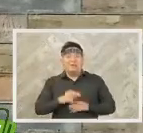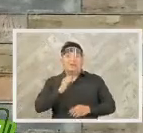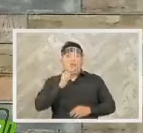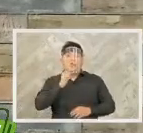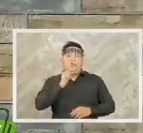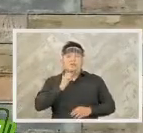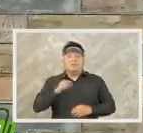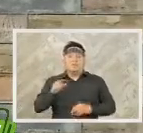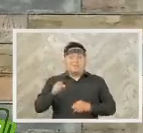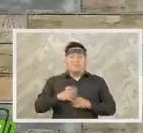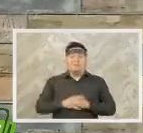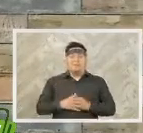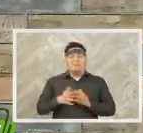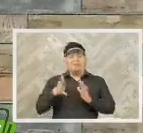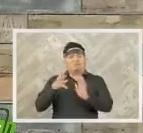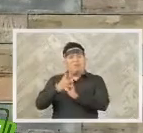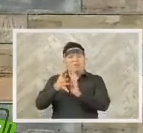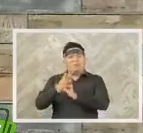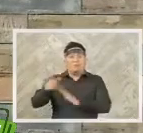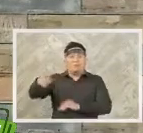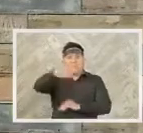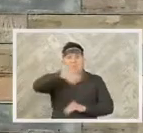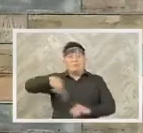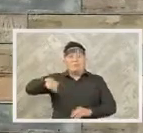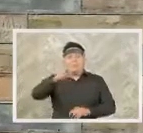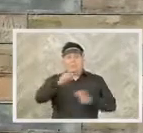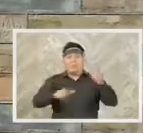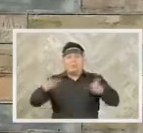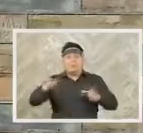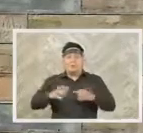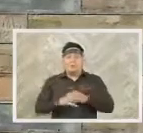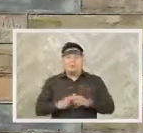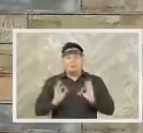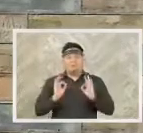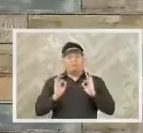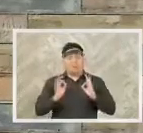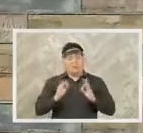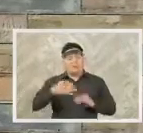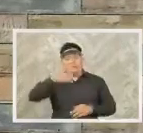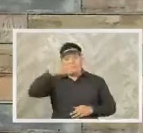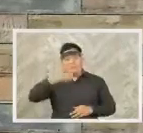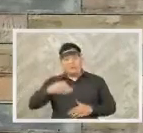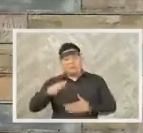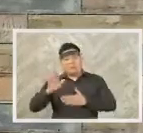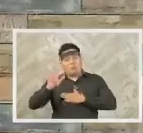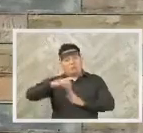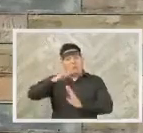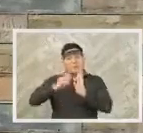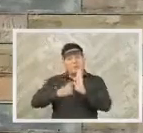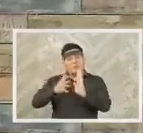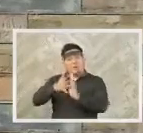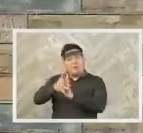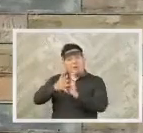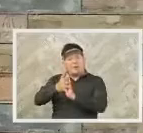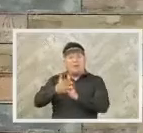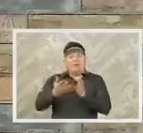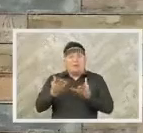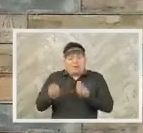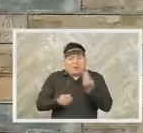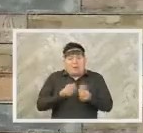realiza frente a todos ustedes, la ciudadanía, de manera concreta y eficaz, la gestión realizada durante la